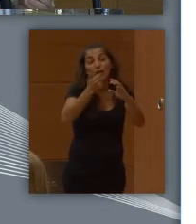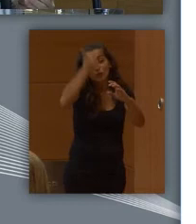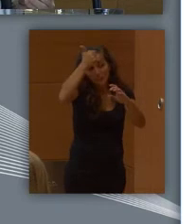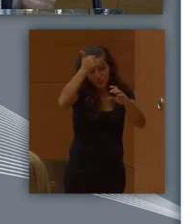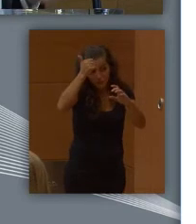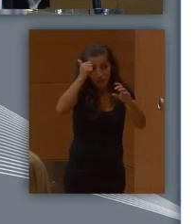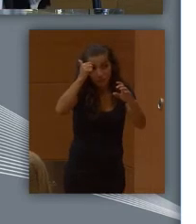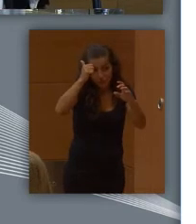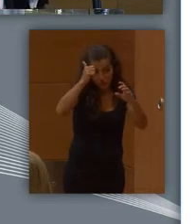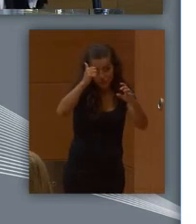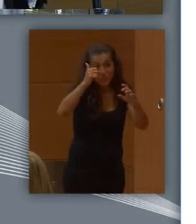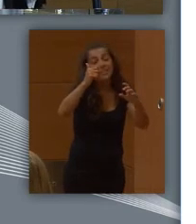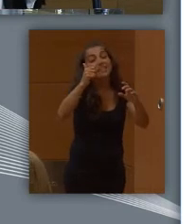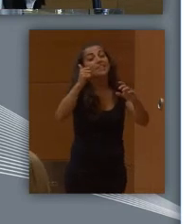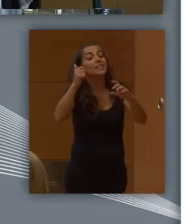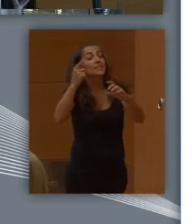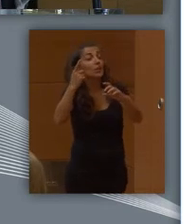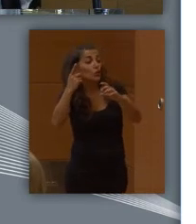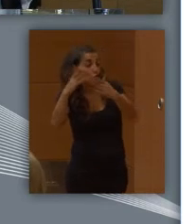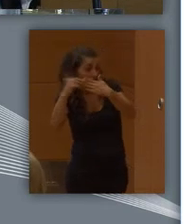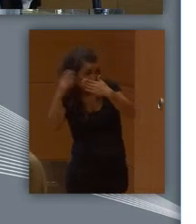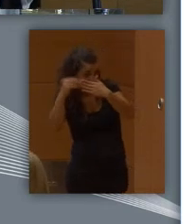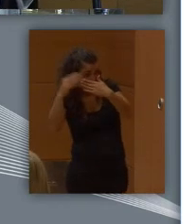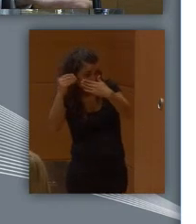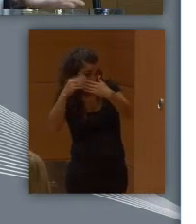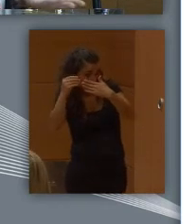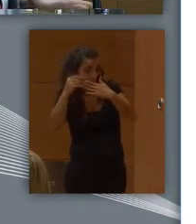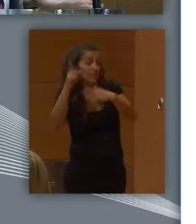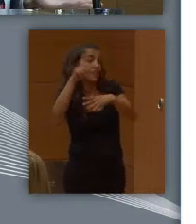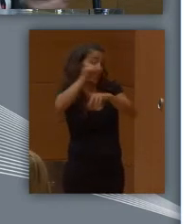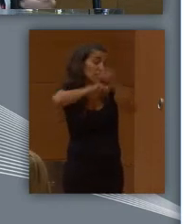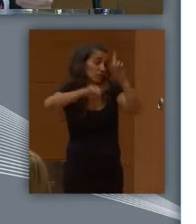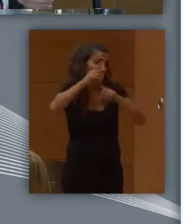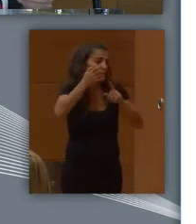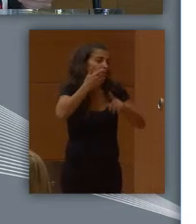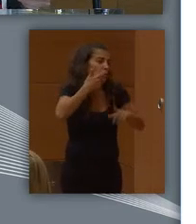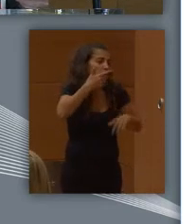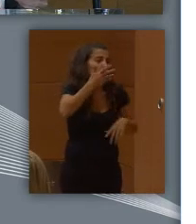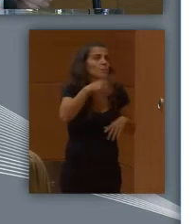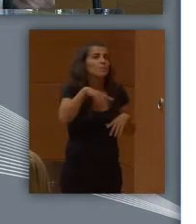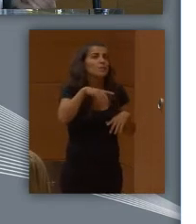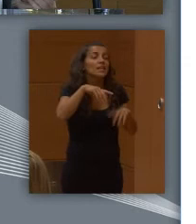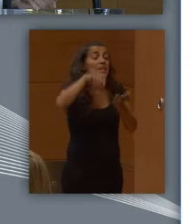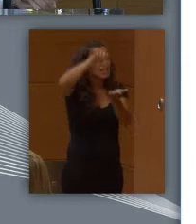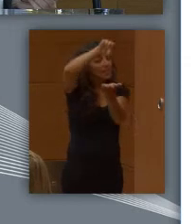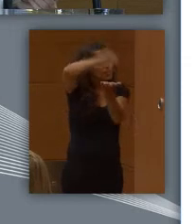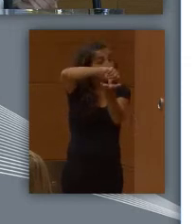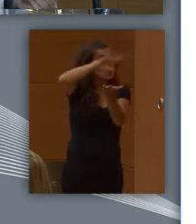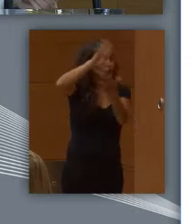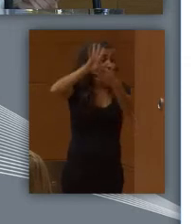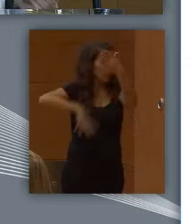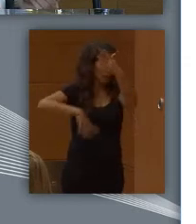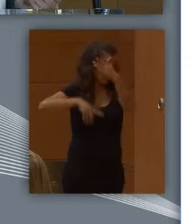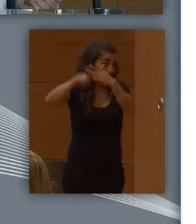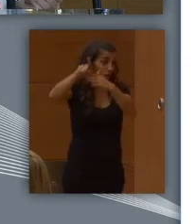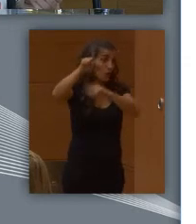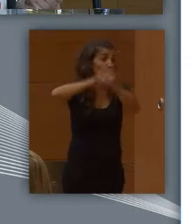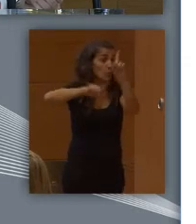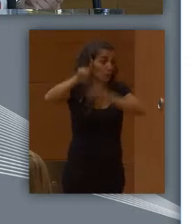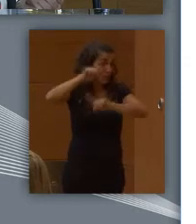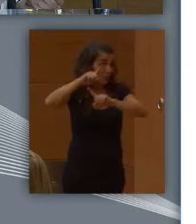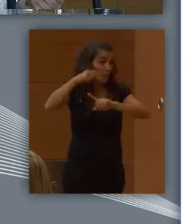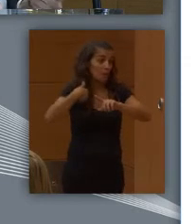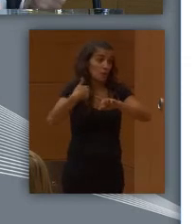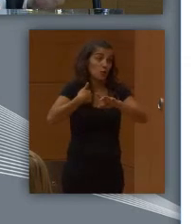que han ocurrido. Es decir, si ocurre una incidencia en el núcleo de Barcelona y yo no la tengo como favorito, no me